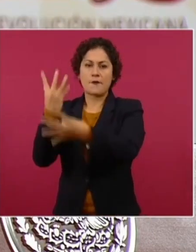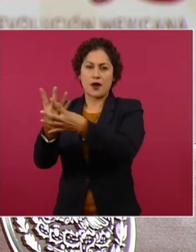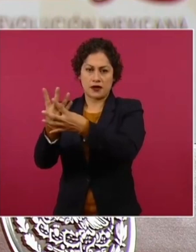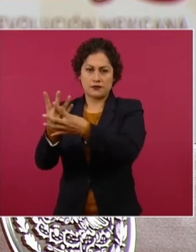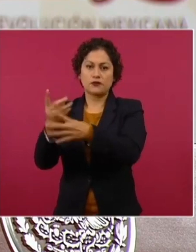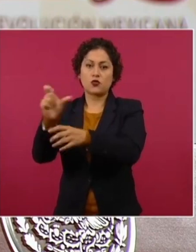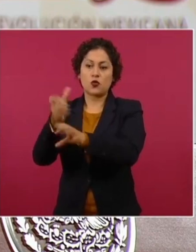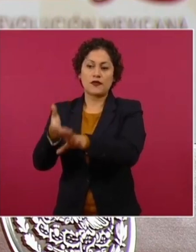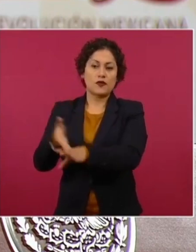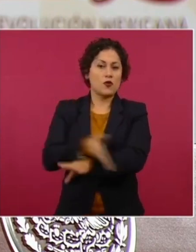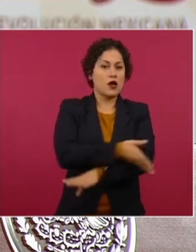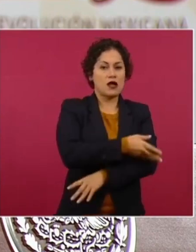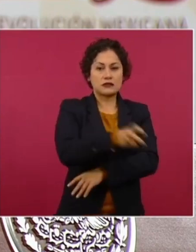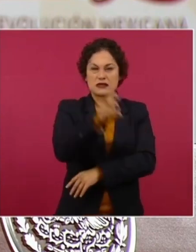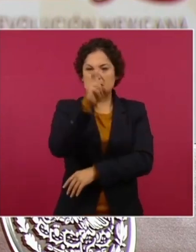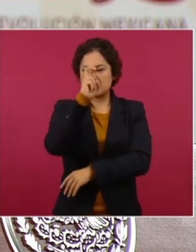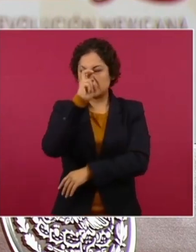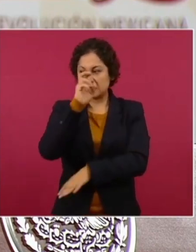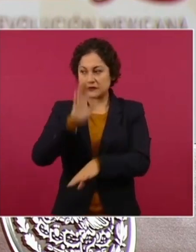autoritarismo.